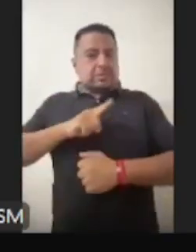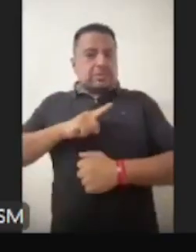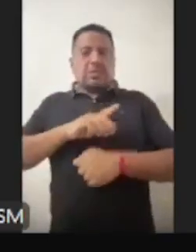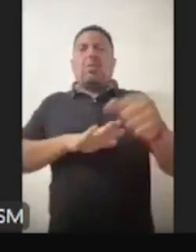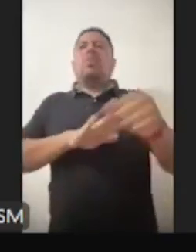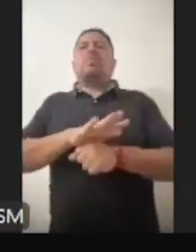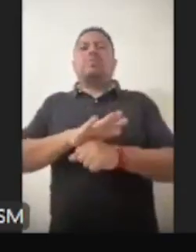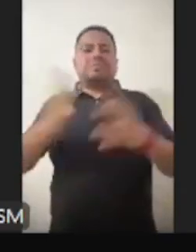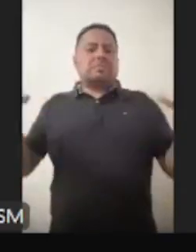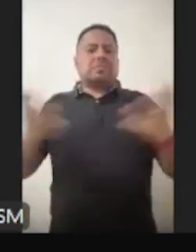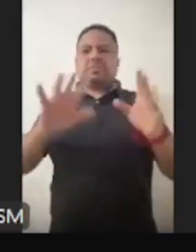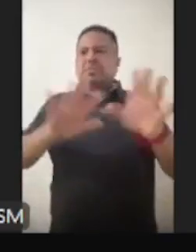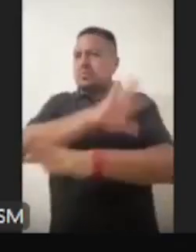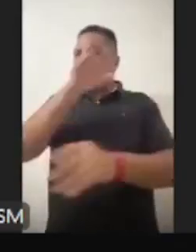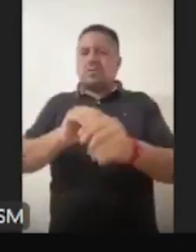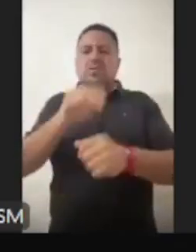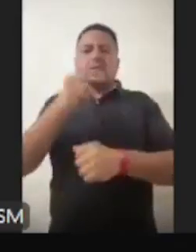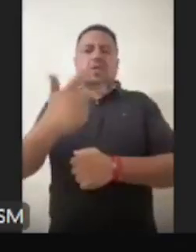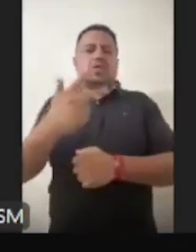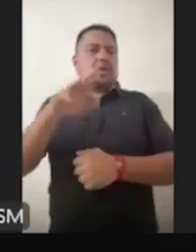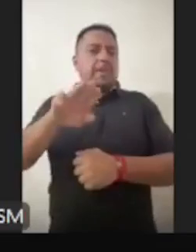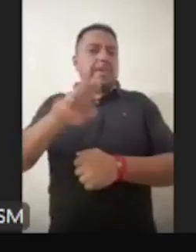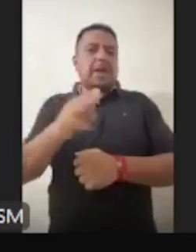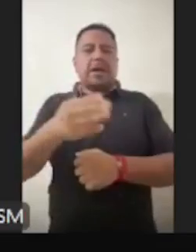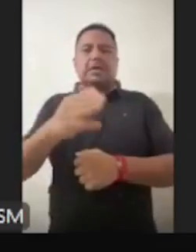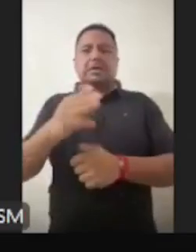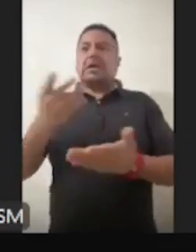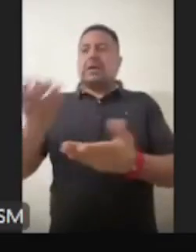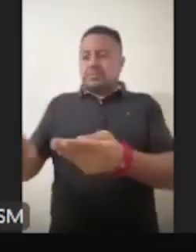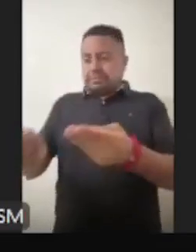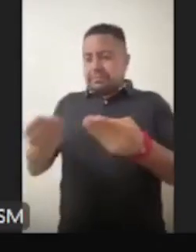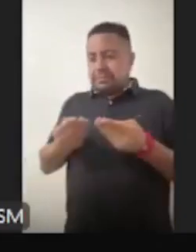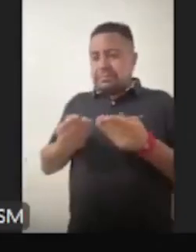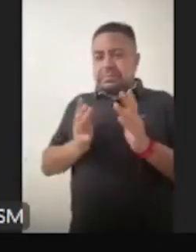hizo toda vez que el 8 de mayo se recibió